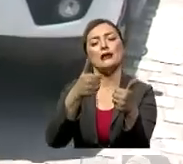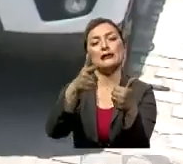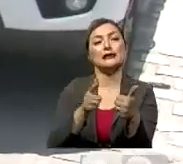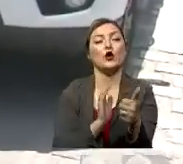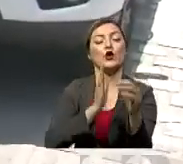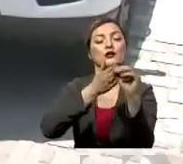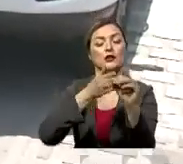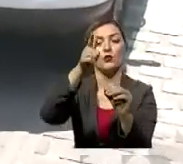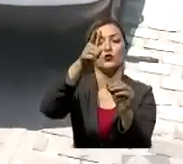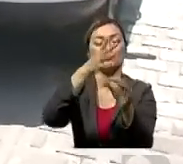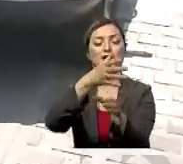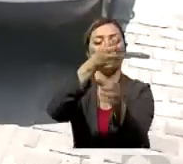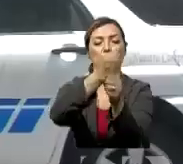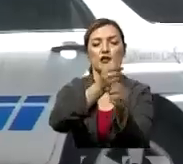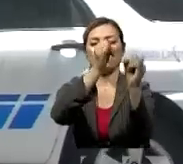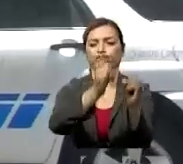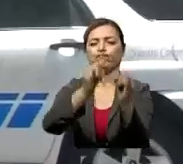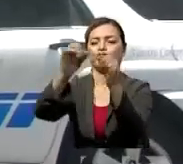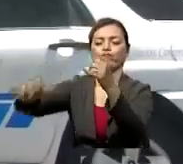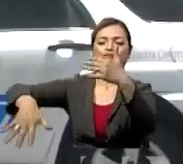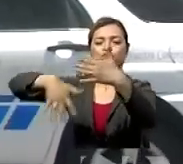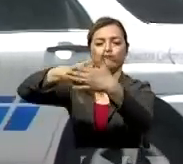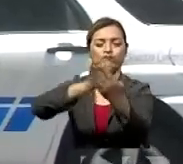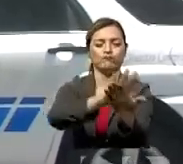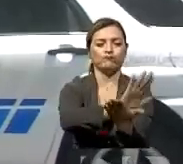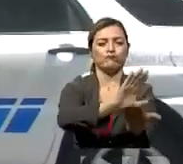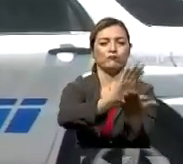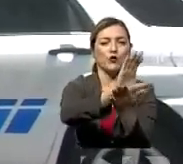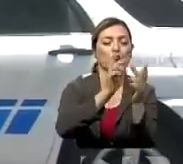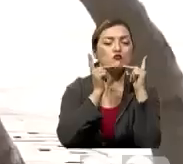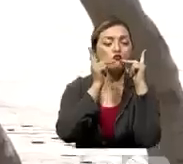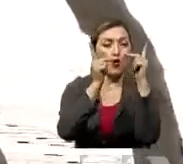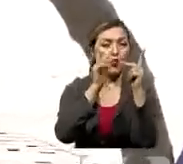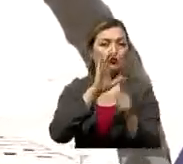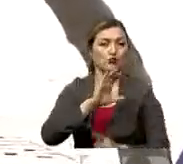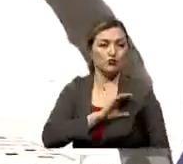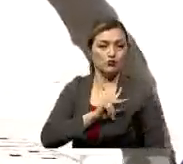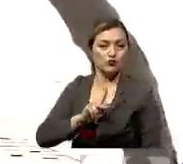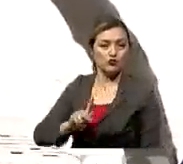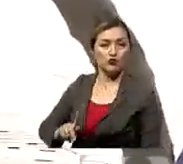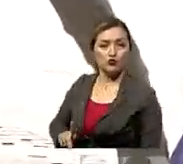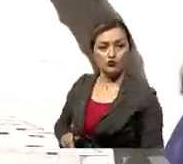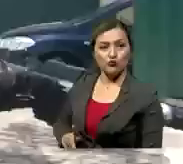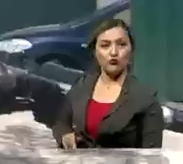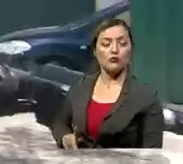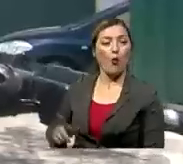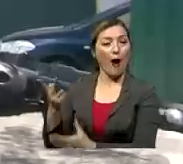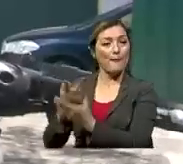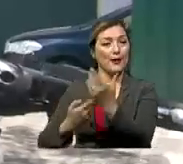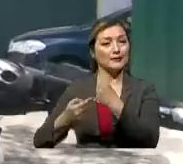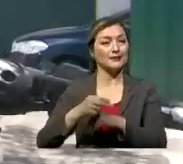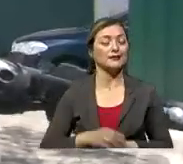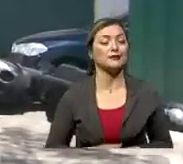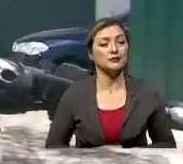en el retorno a las actividades escolares en unidades educativas, fiscales, municipales, particulares y fiscomisionales. En